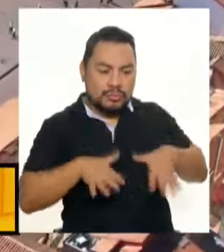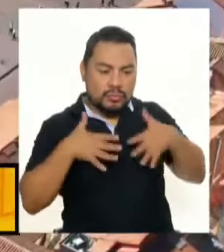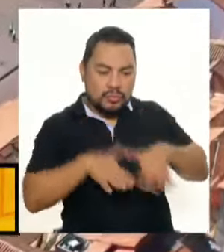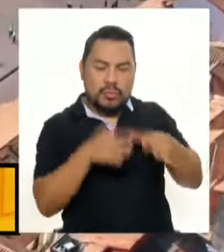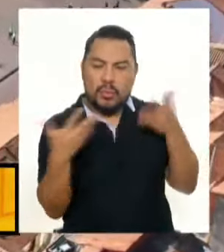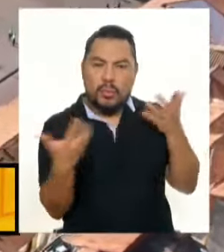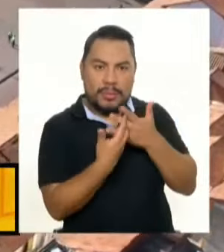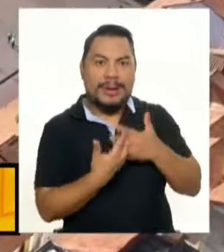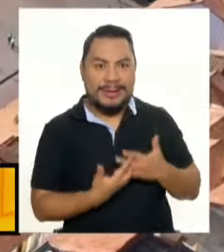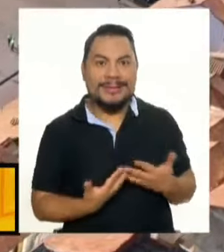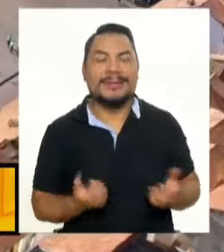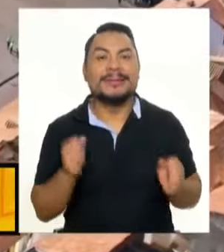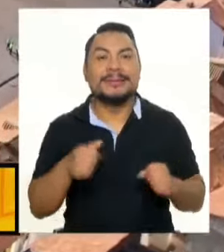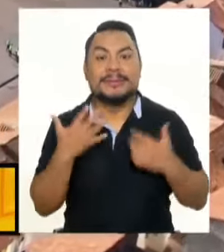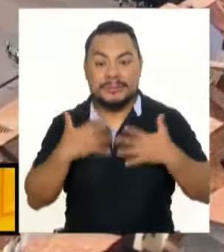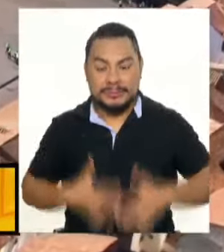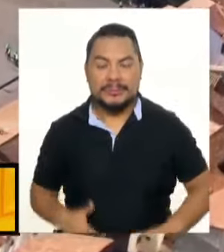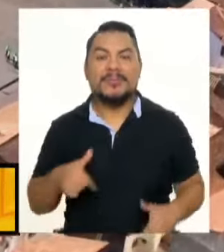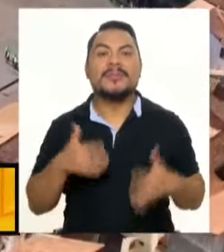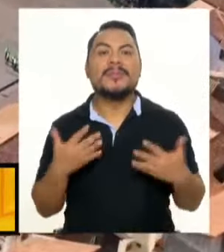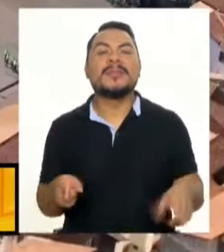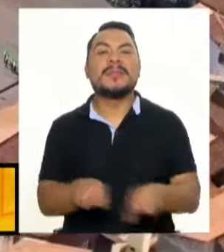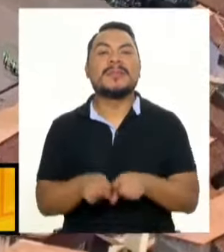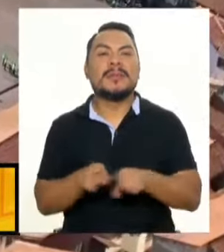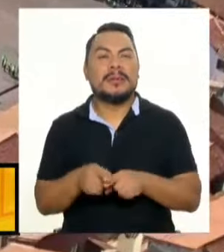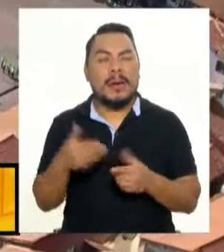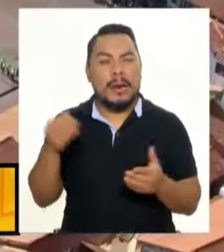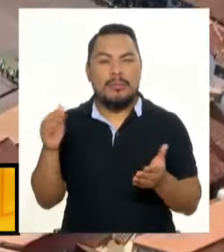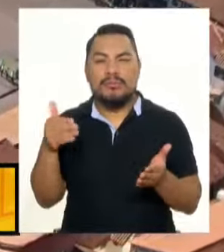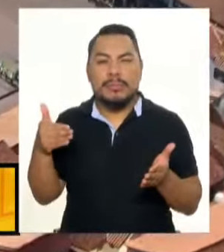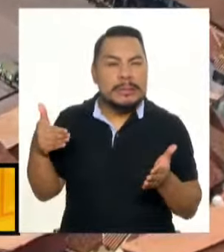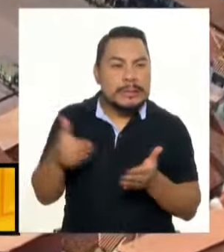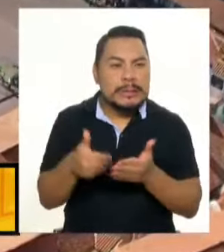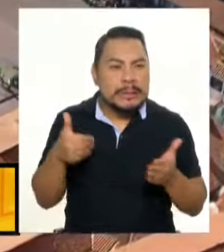que yo estoy teniendo, es una, digamos, una versión muy cercana a lo que habría sido. ¿Ya?